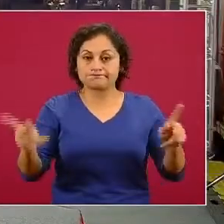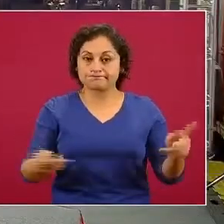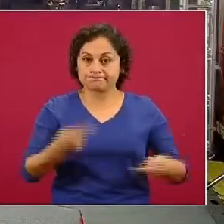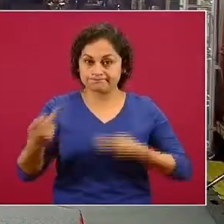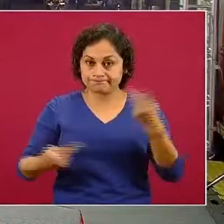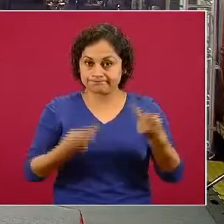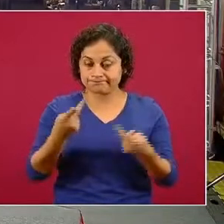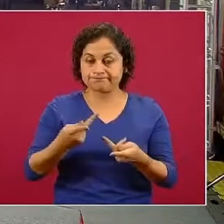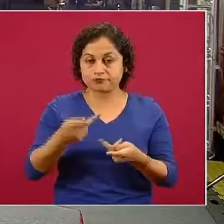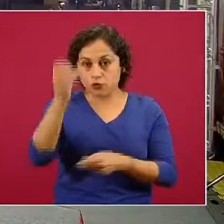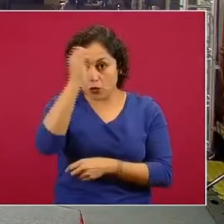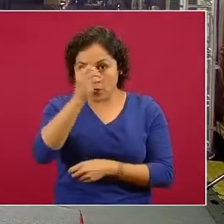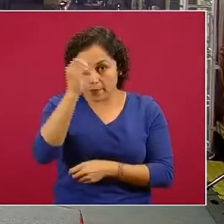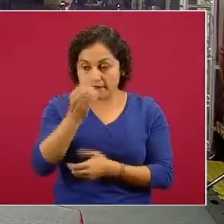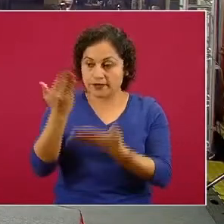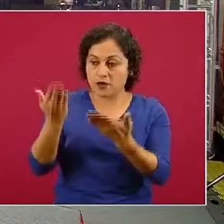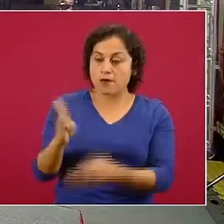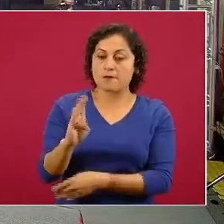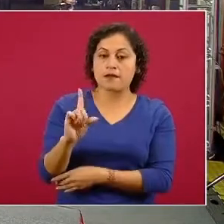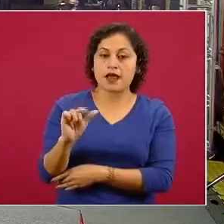Blanca Valadez, Milenio, por favor.